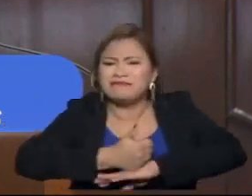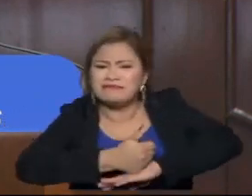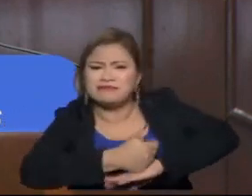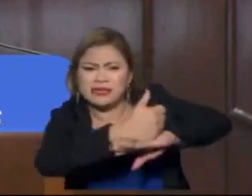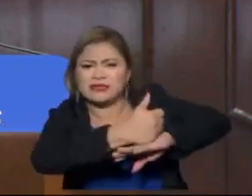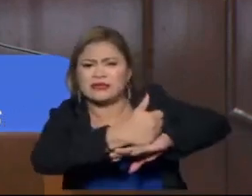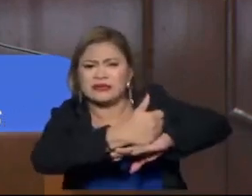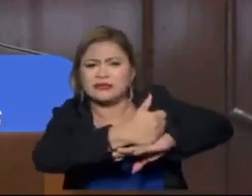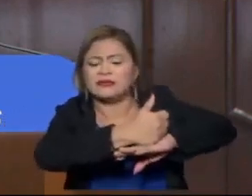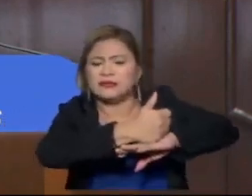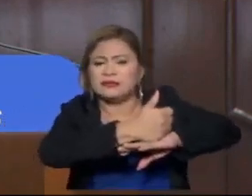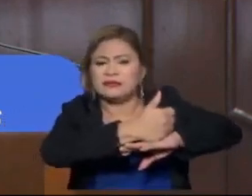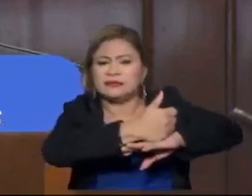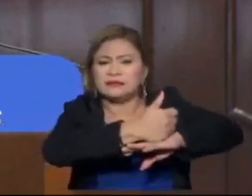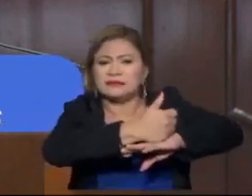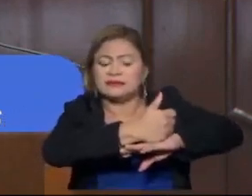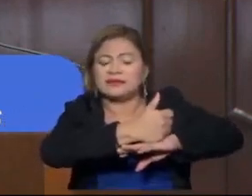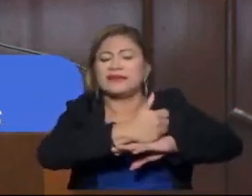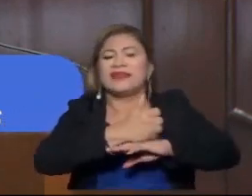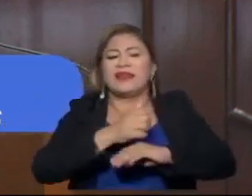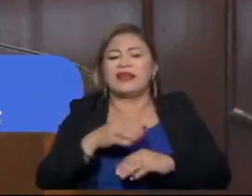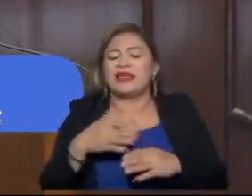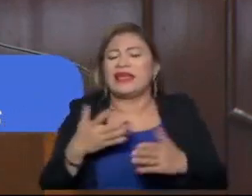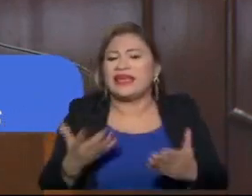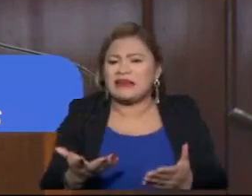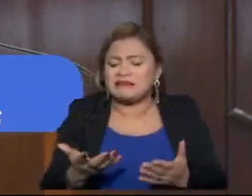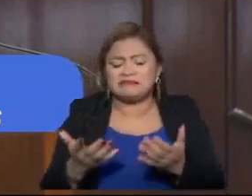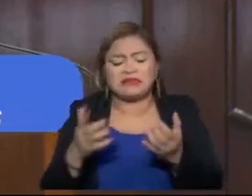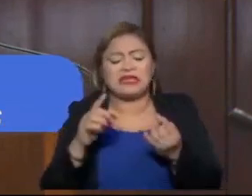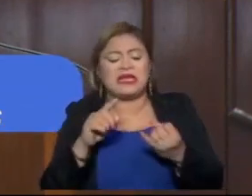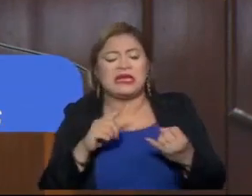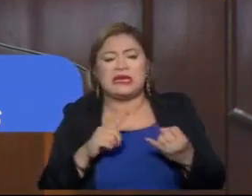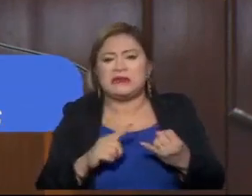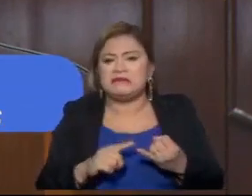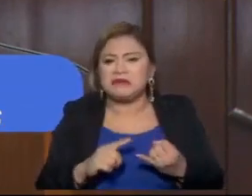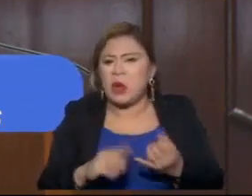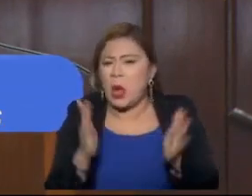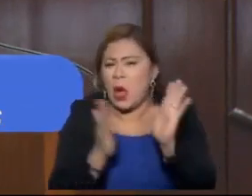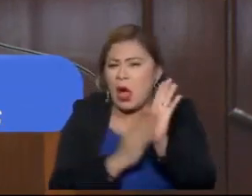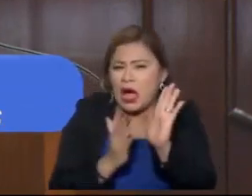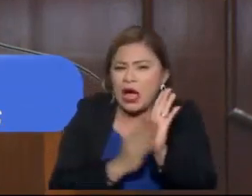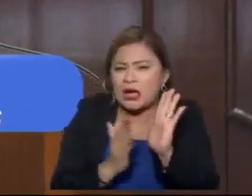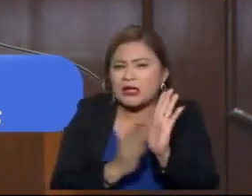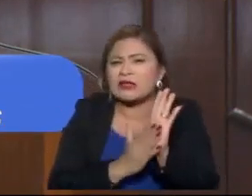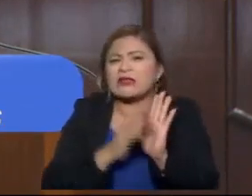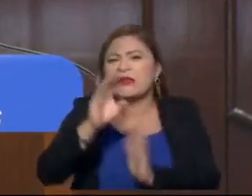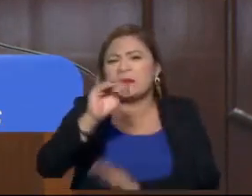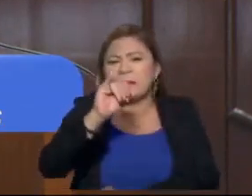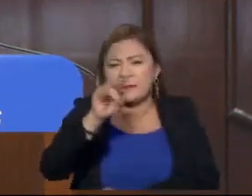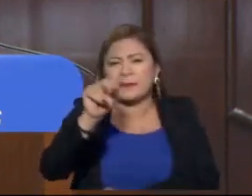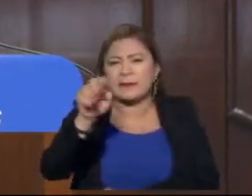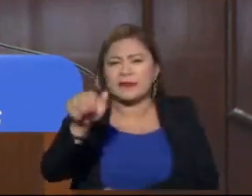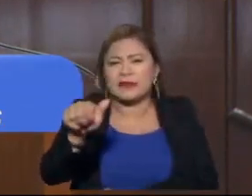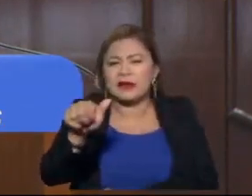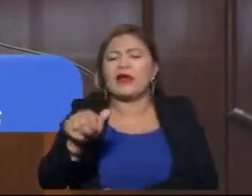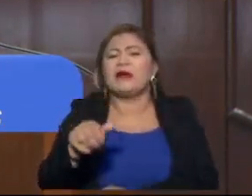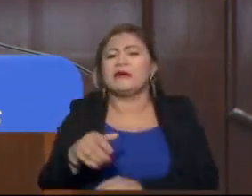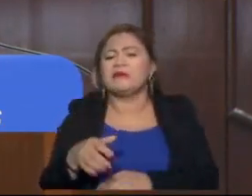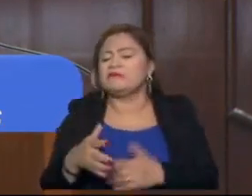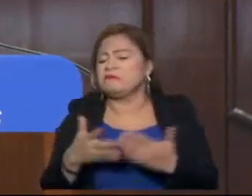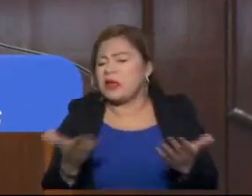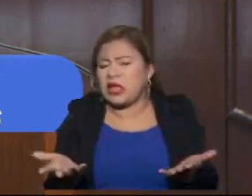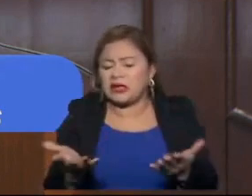cuales serían destinados los aportes mínimos provenientes del contrato con la mina. Esas áreas